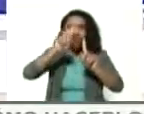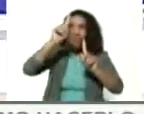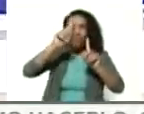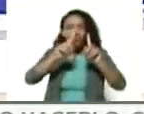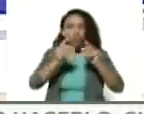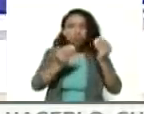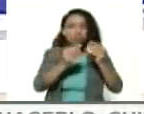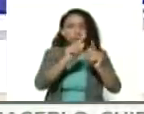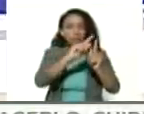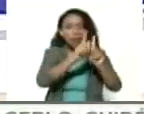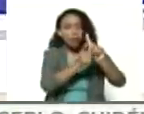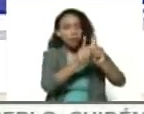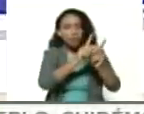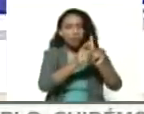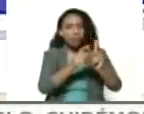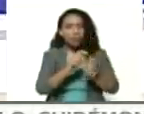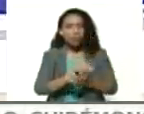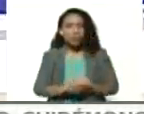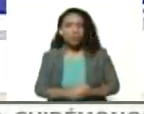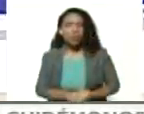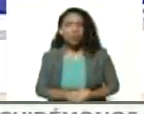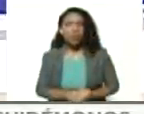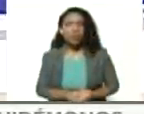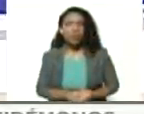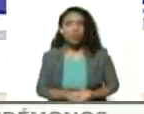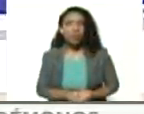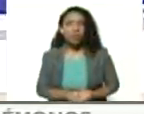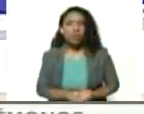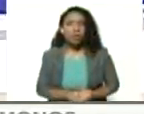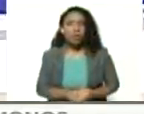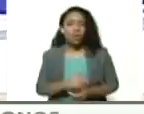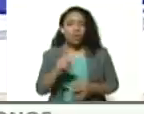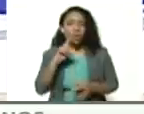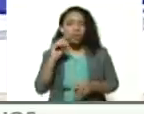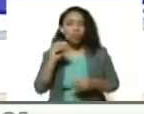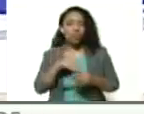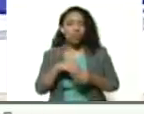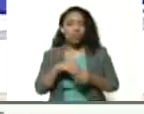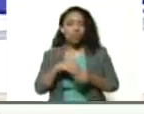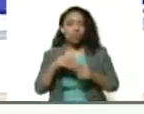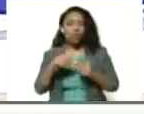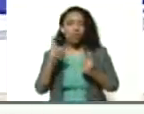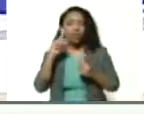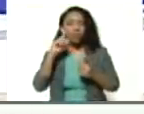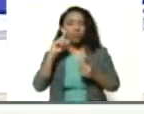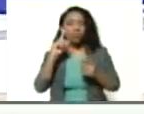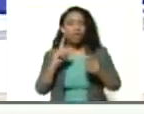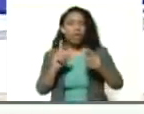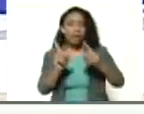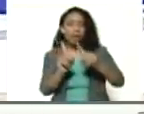con un bicho de esto donde uno pone la ropa, ¿cómo se llama? Un gancho de ropa.